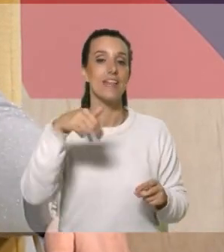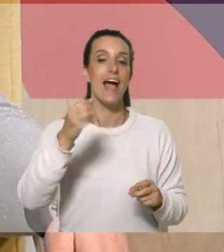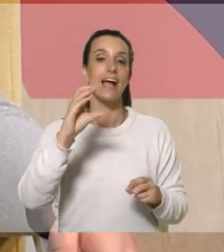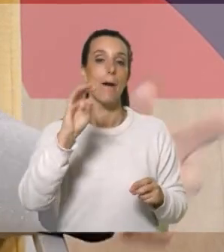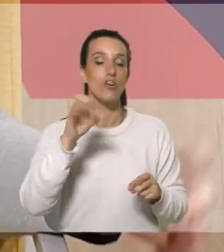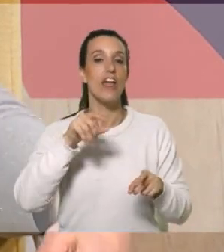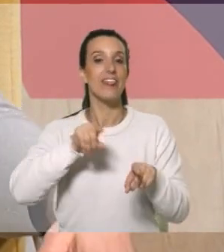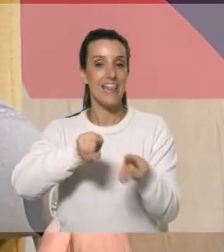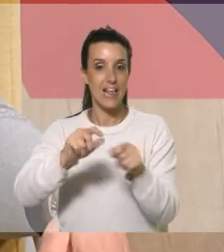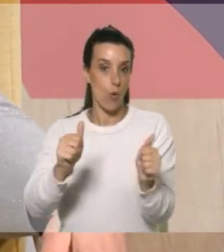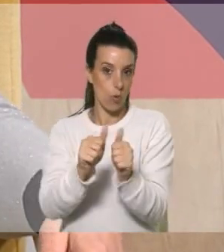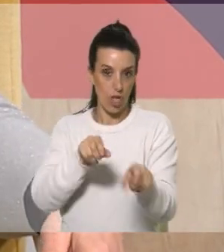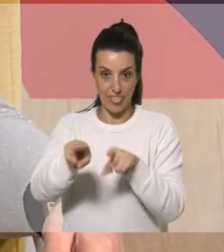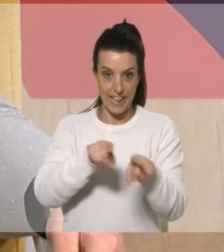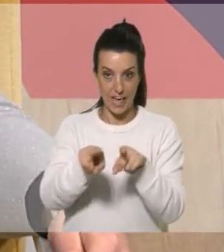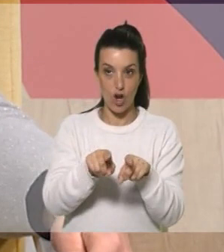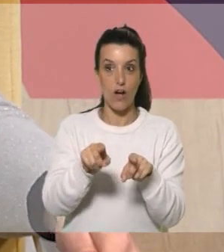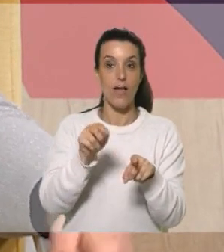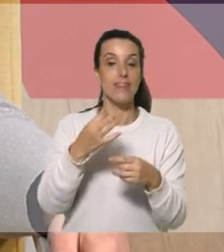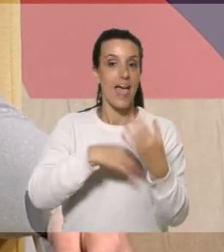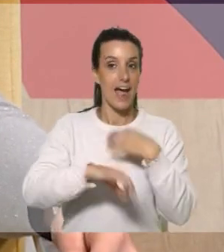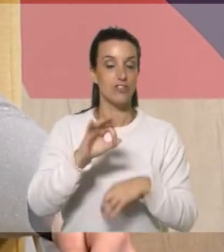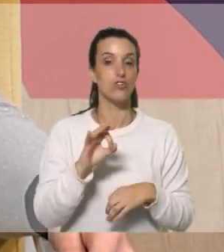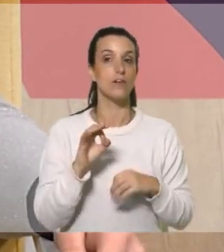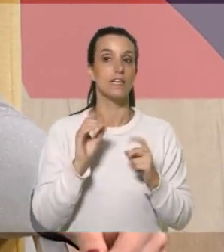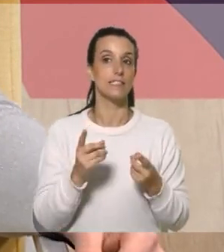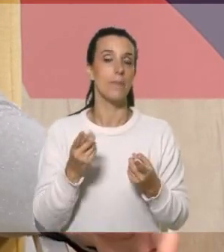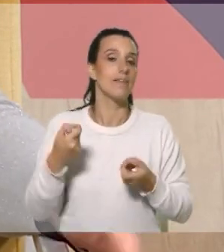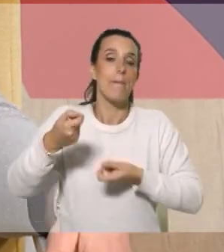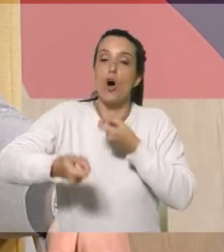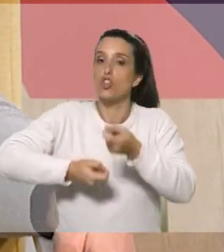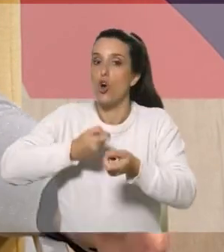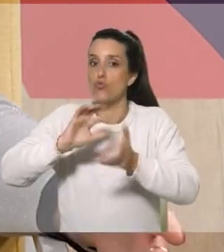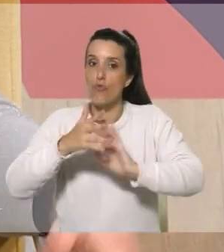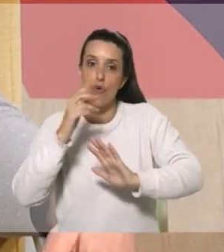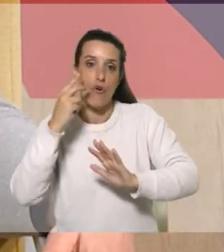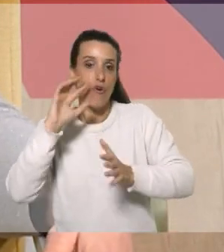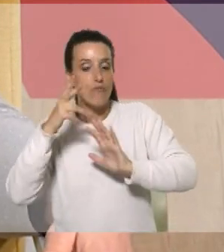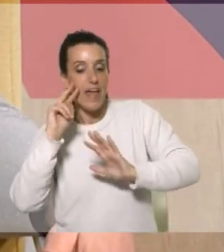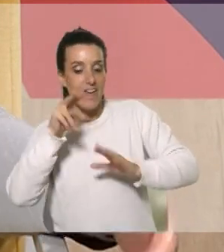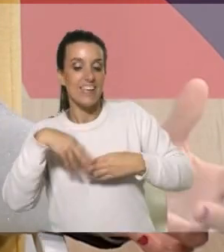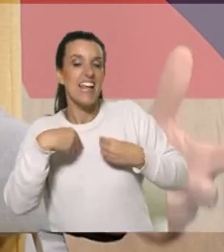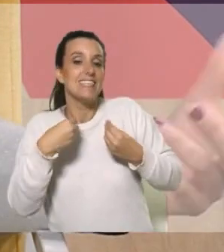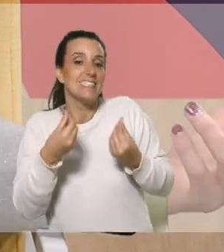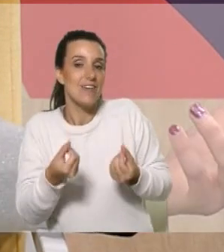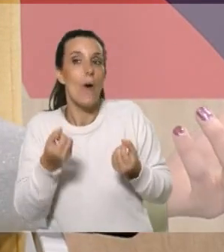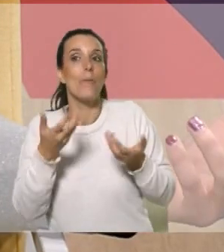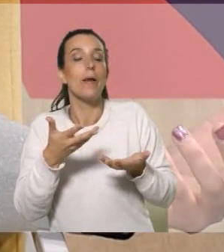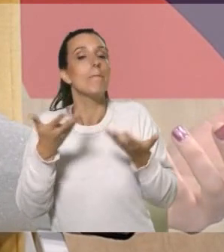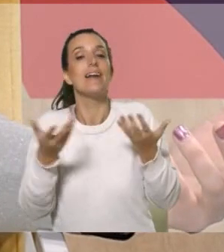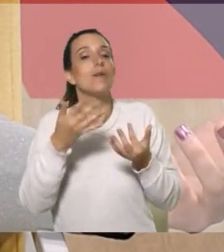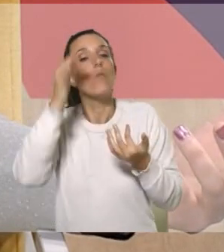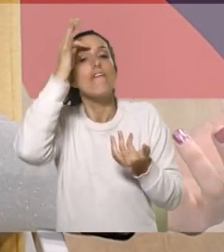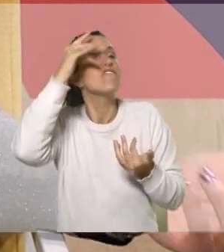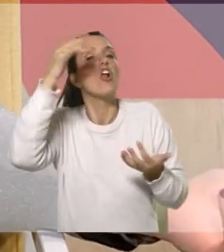con quien dirijo que está con quien dirijo Esta obra y que le aportó también su visión sensible para que la obra sea lo que parece muy